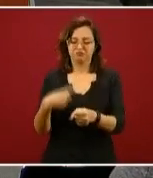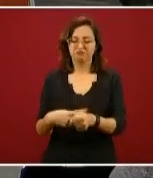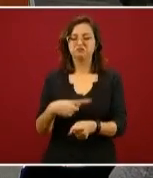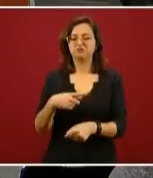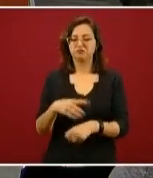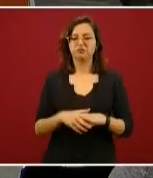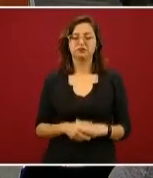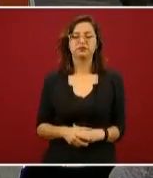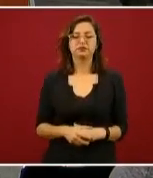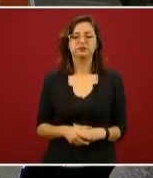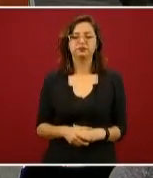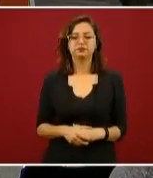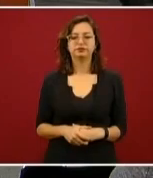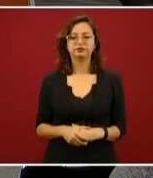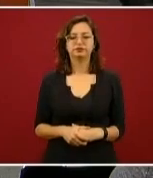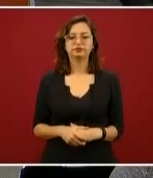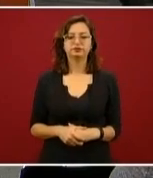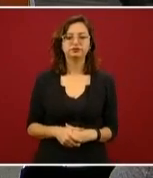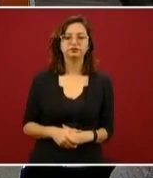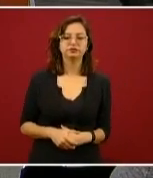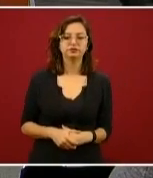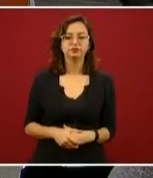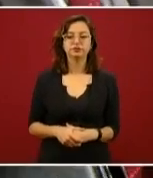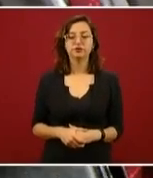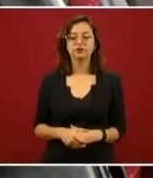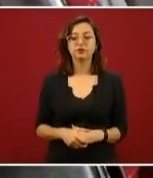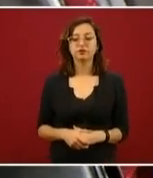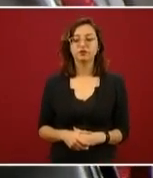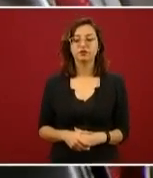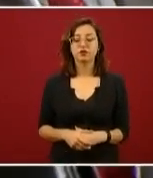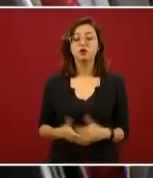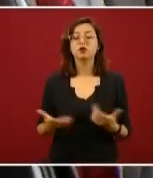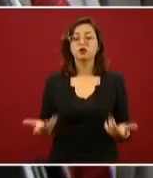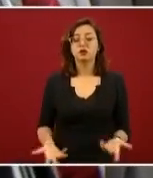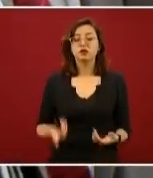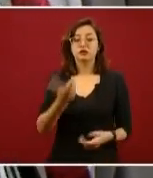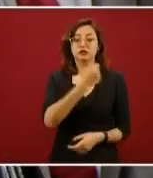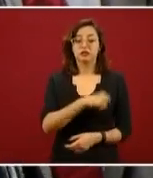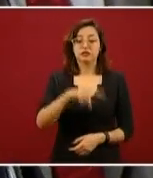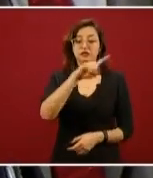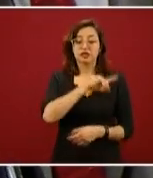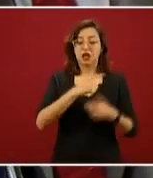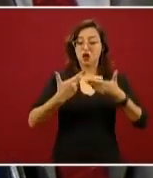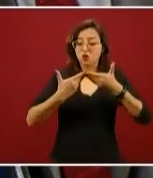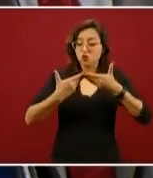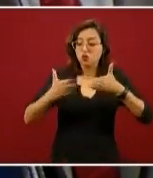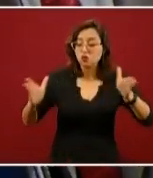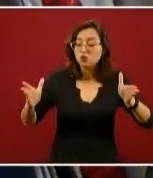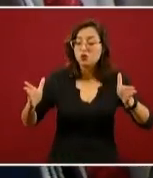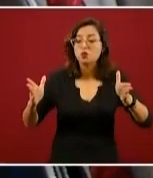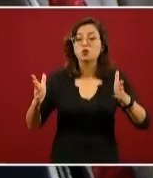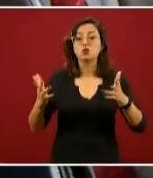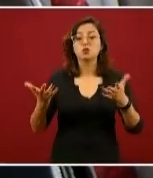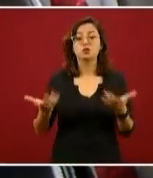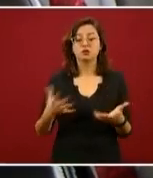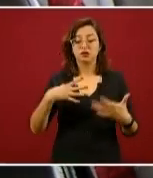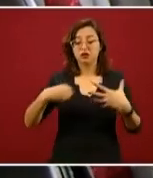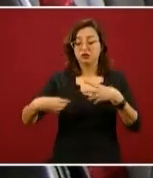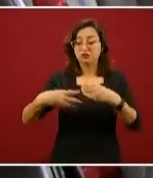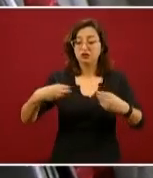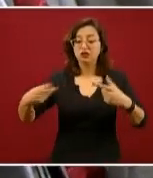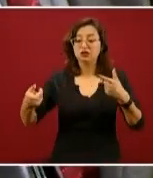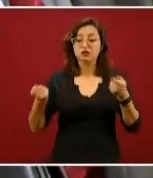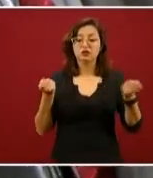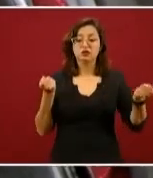Esto lleva, por lo tanto, a que las medidas de salud pública necesarias para el control de la